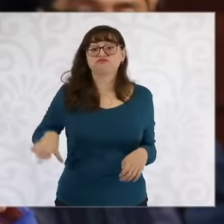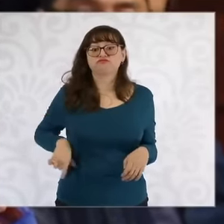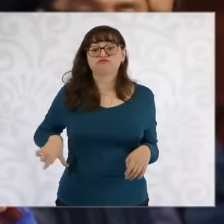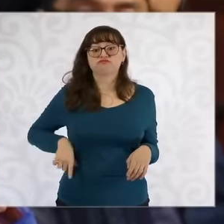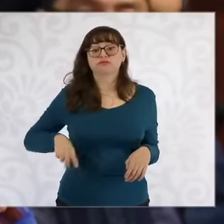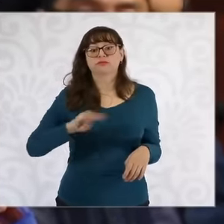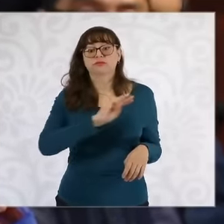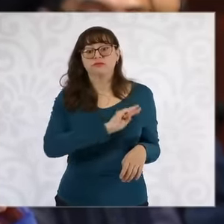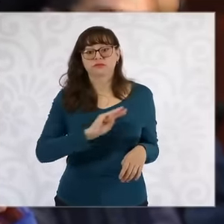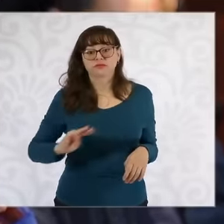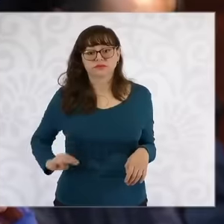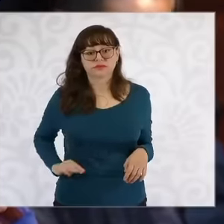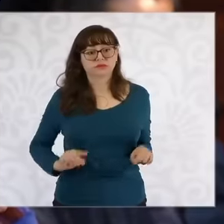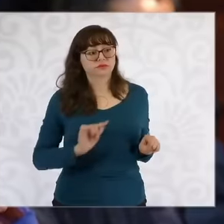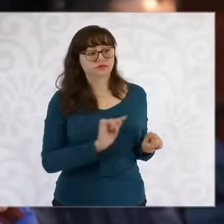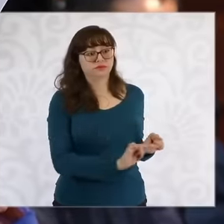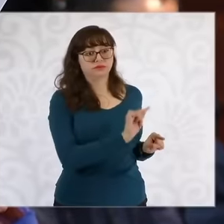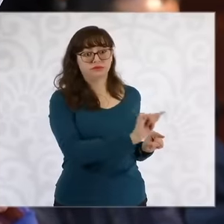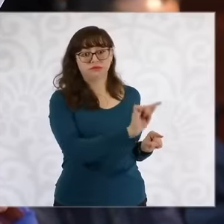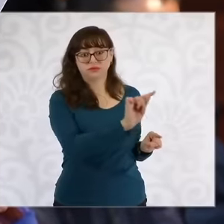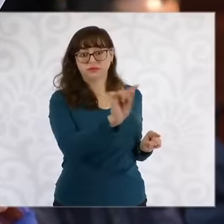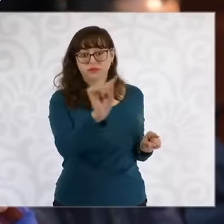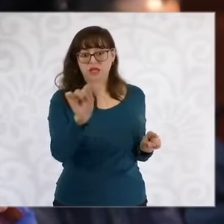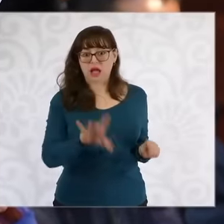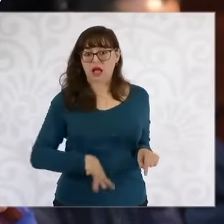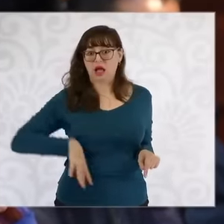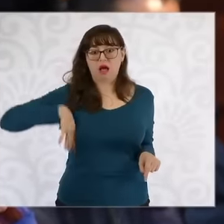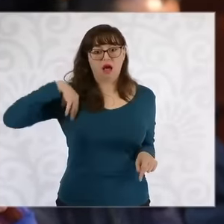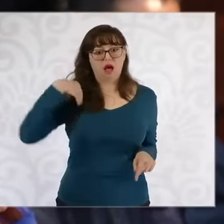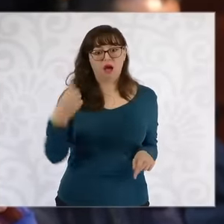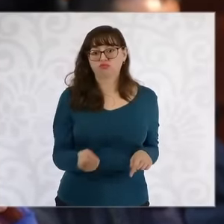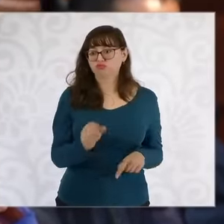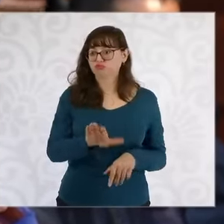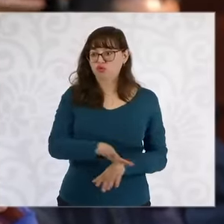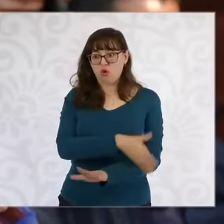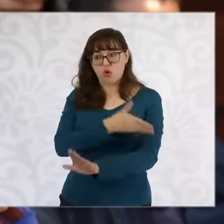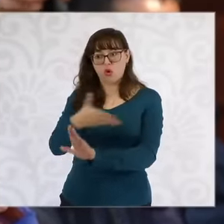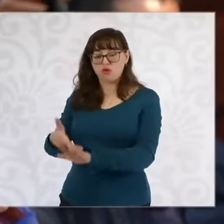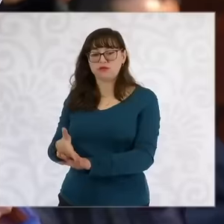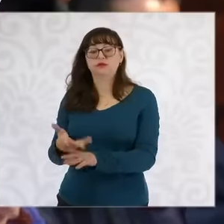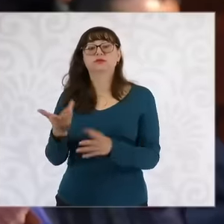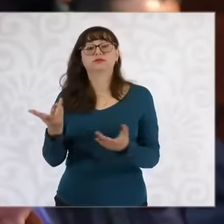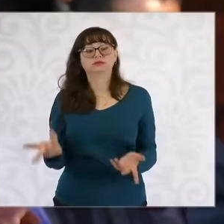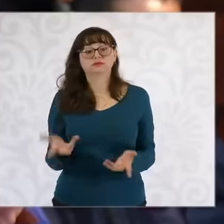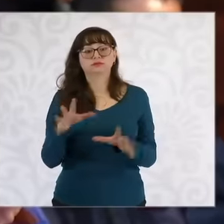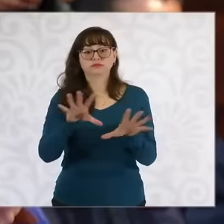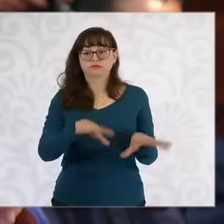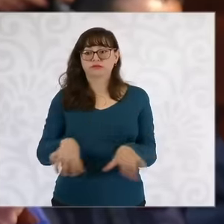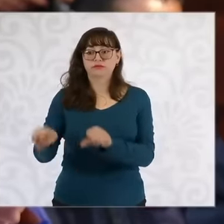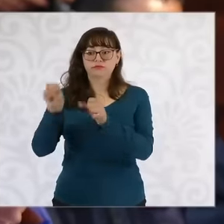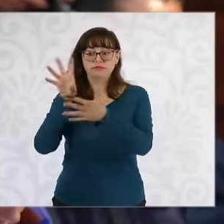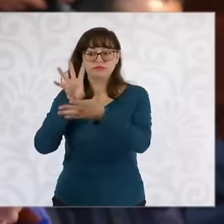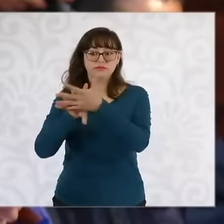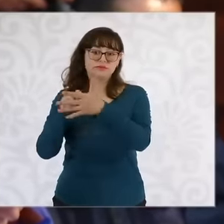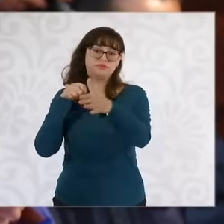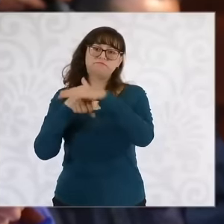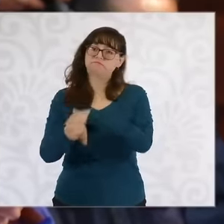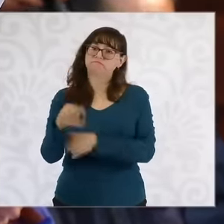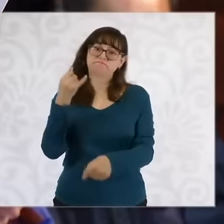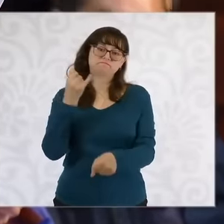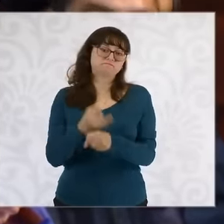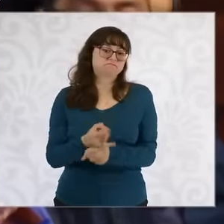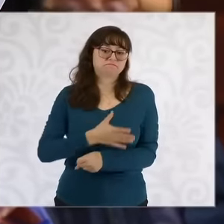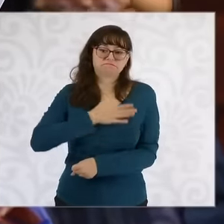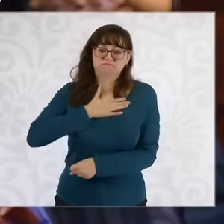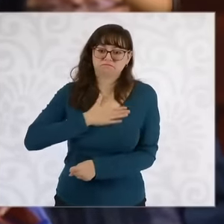municipales, quienes, haciendo un uso indebido del sistema penal, llevan a prisión de forma injusta a